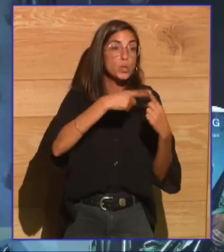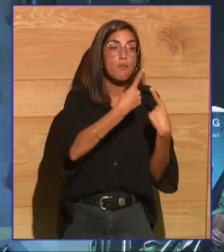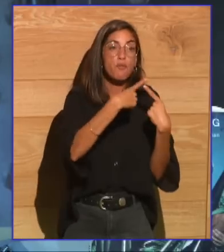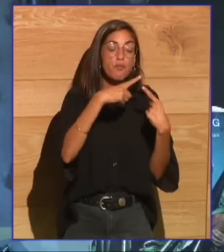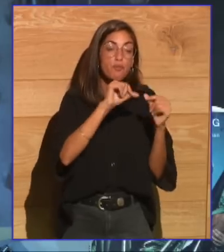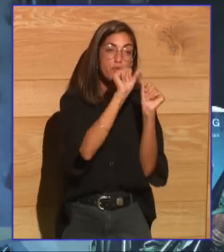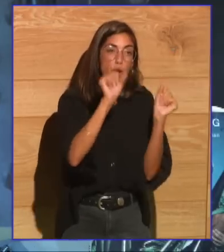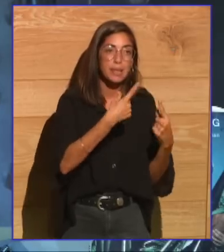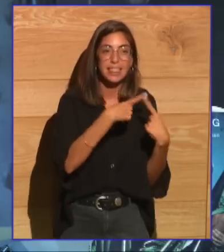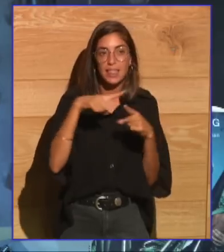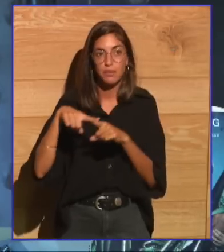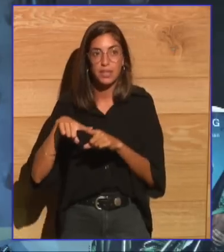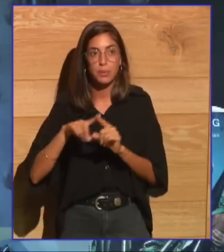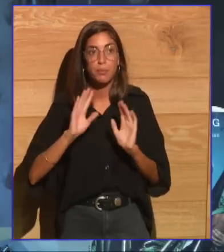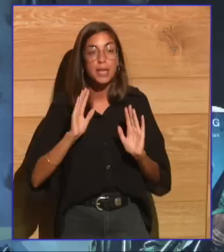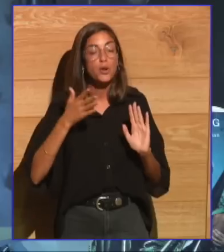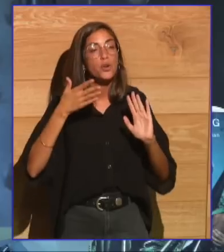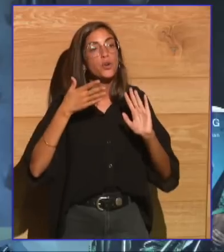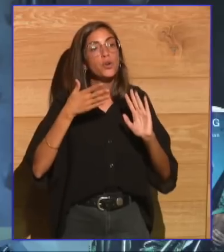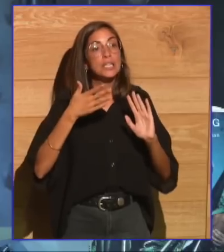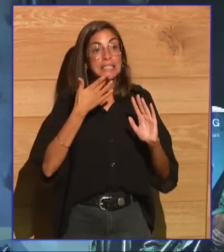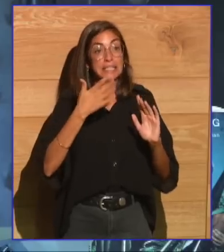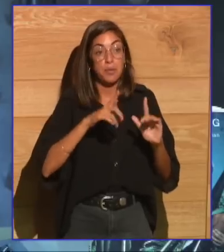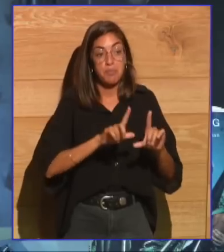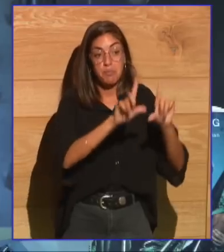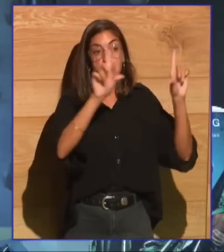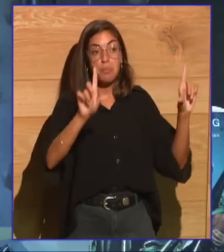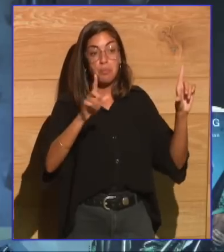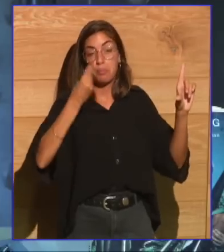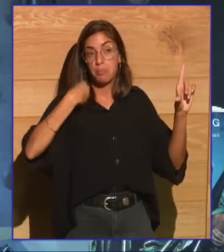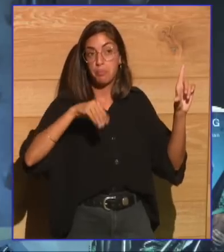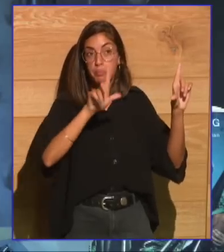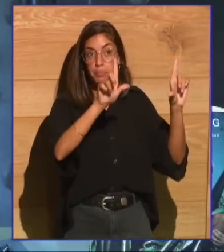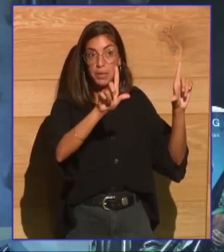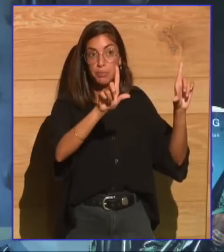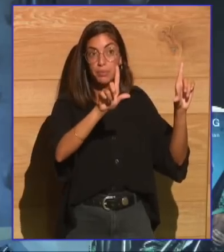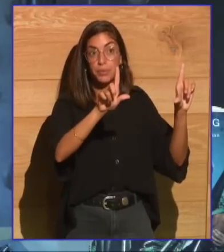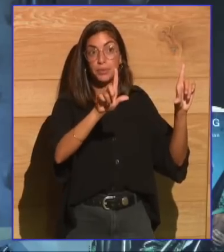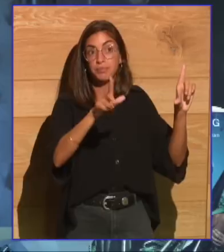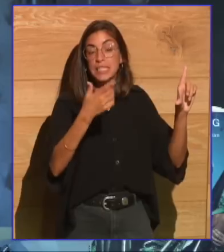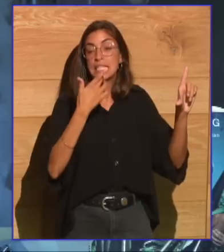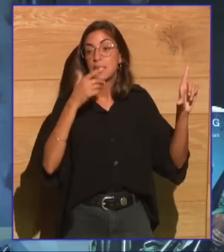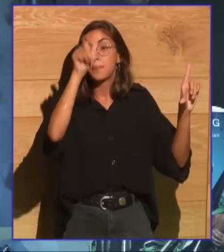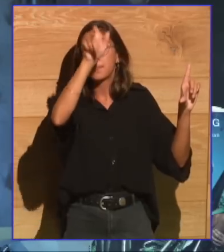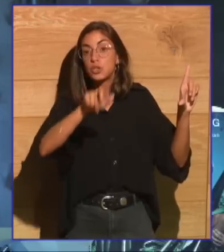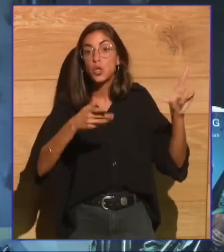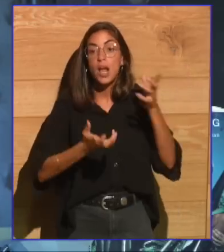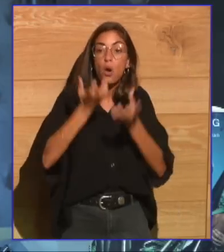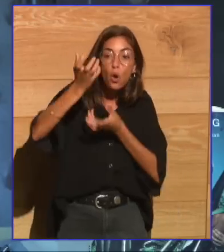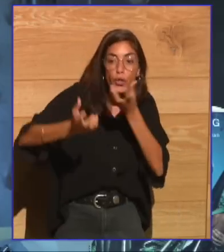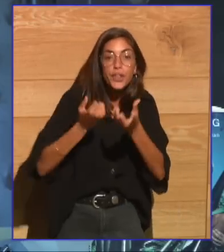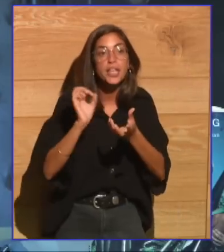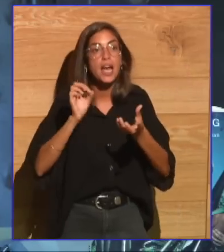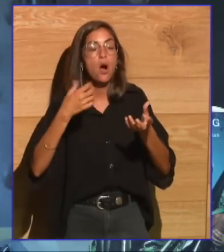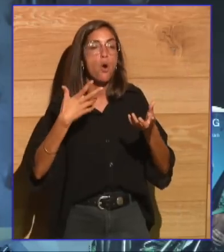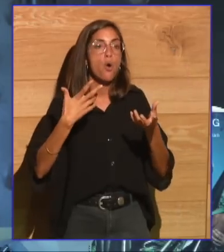es cuando sobre un mismo plano por ejemplo alguien que está haciendo que selló la comida o que está recorriendo la